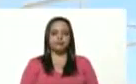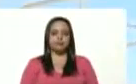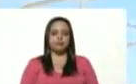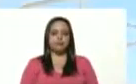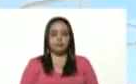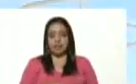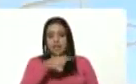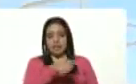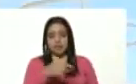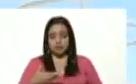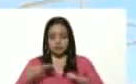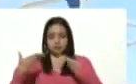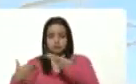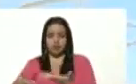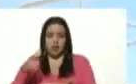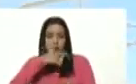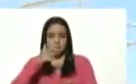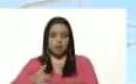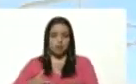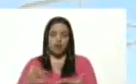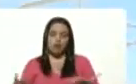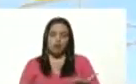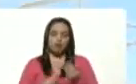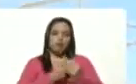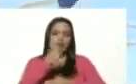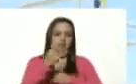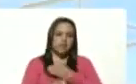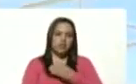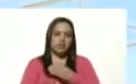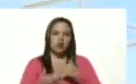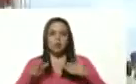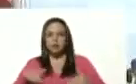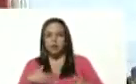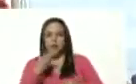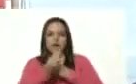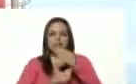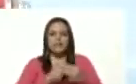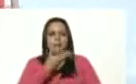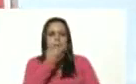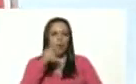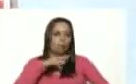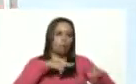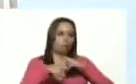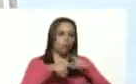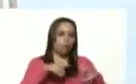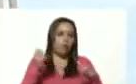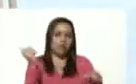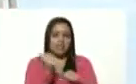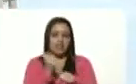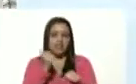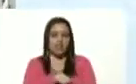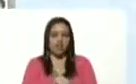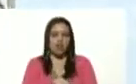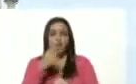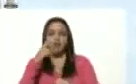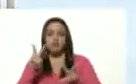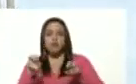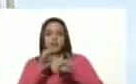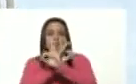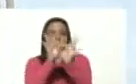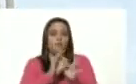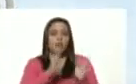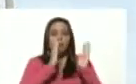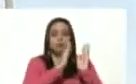esta transferencia, con este proyecto, podemos lograr nuevas relaciones de producción con un nuevo modelo